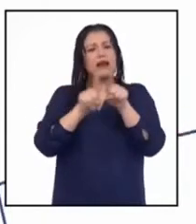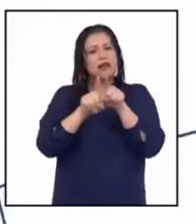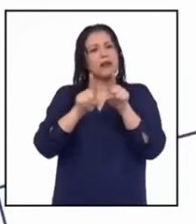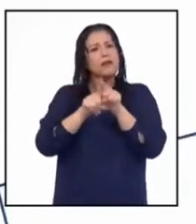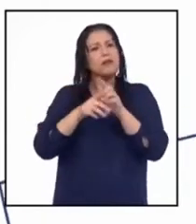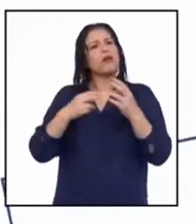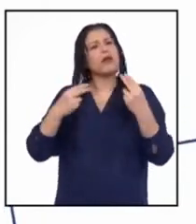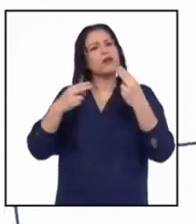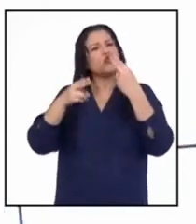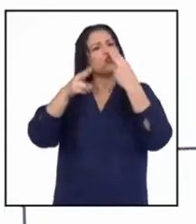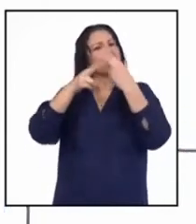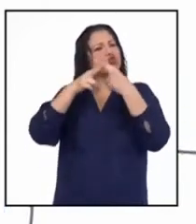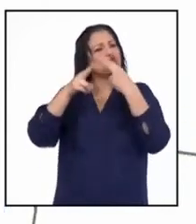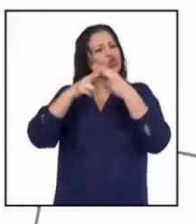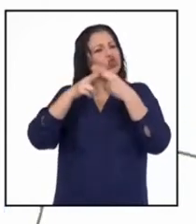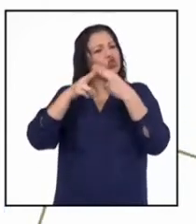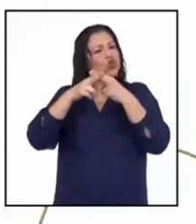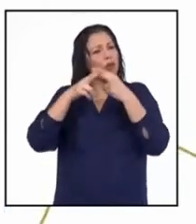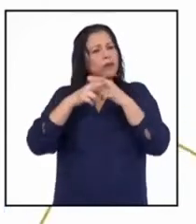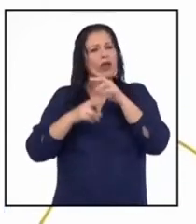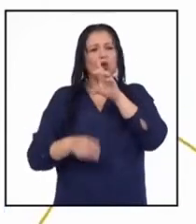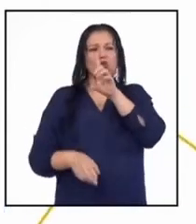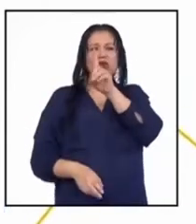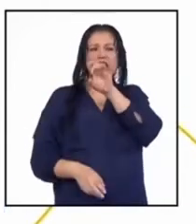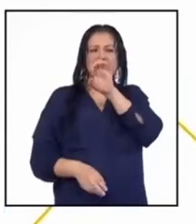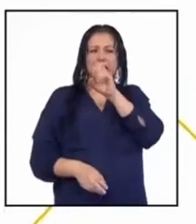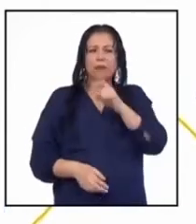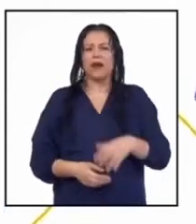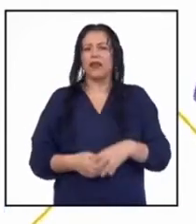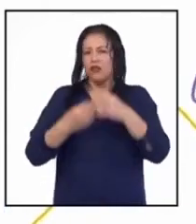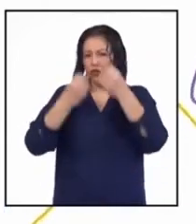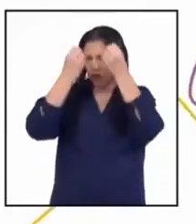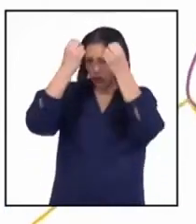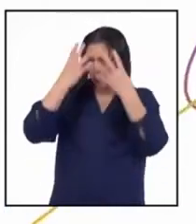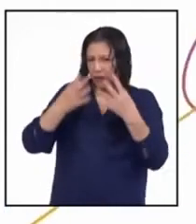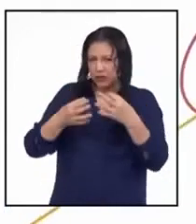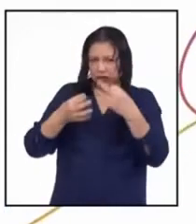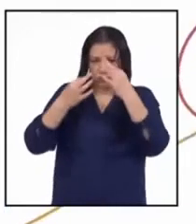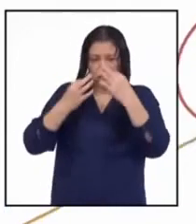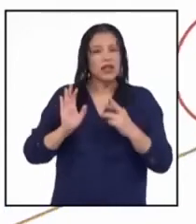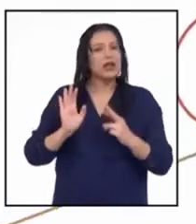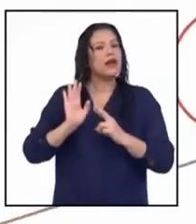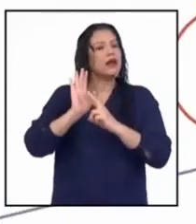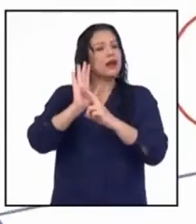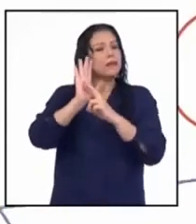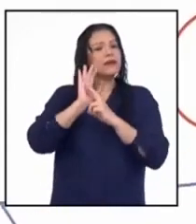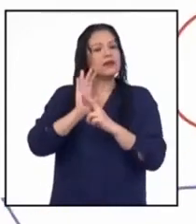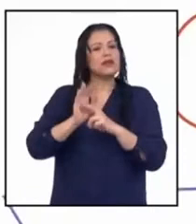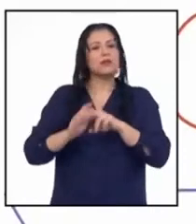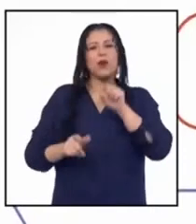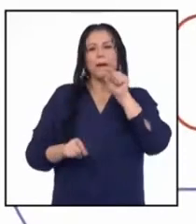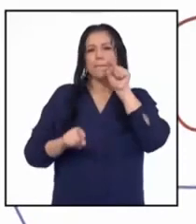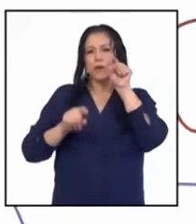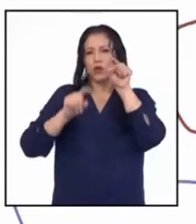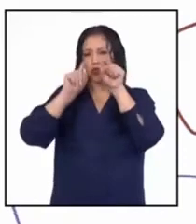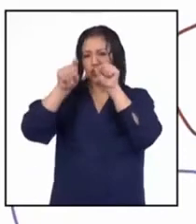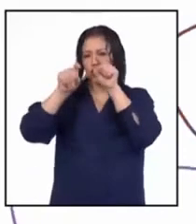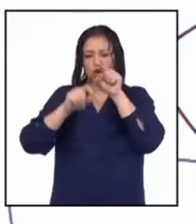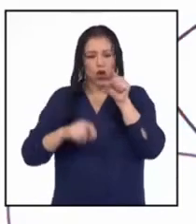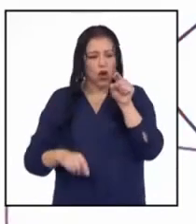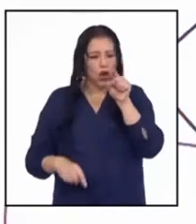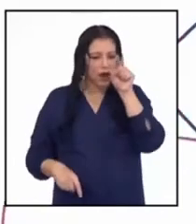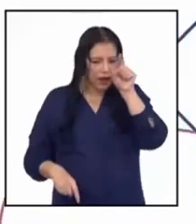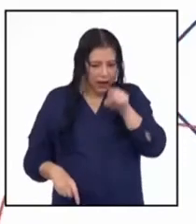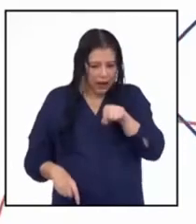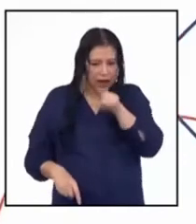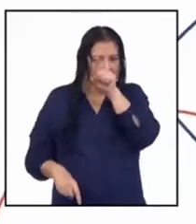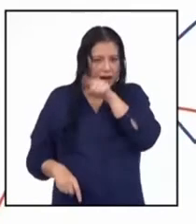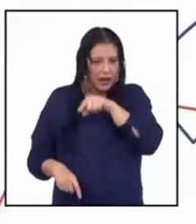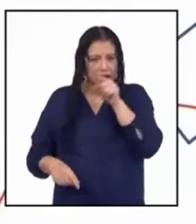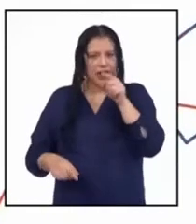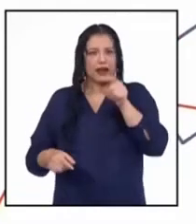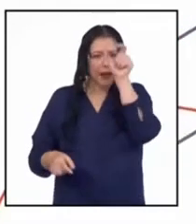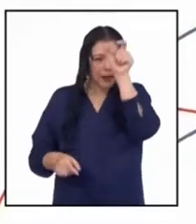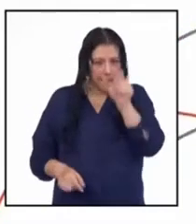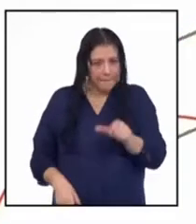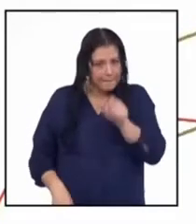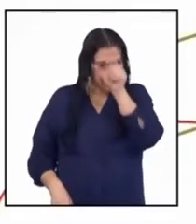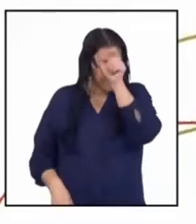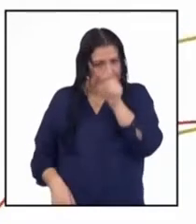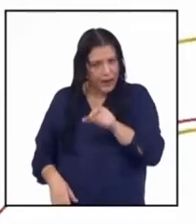podemos llamar diagrama de datos estadísticos representados por puntos, líneas,